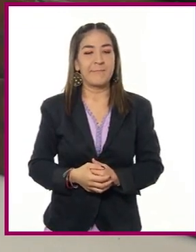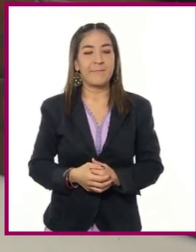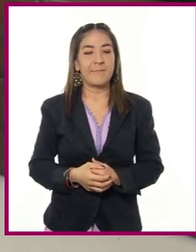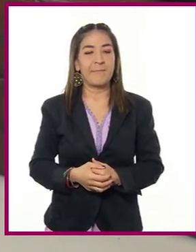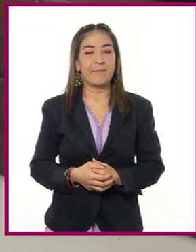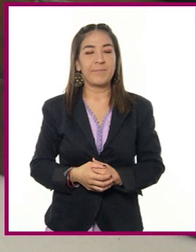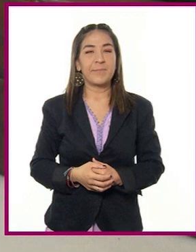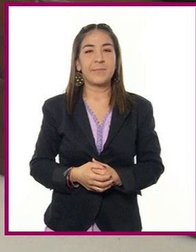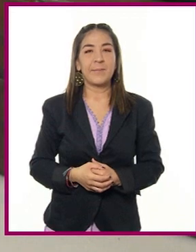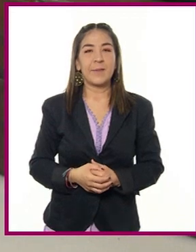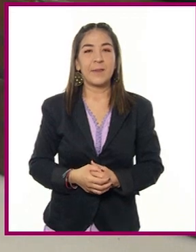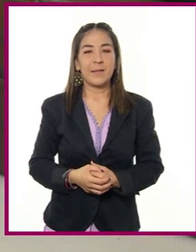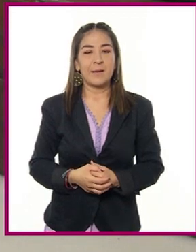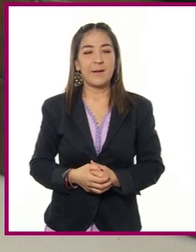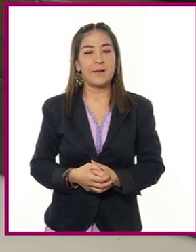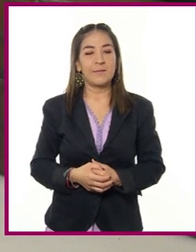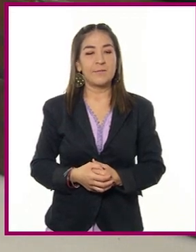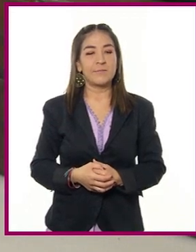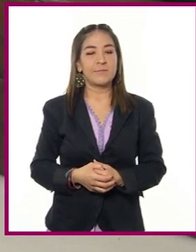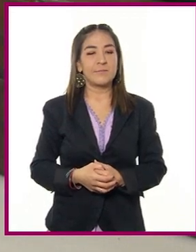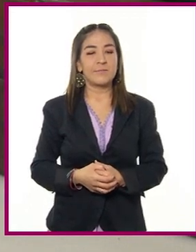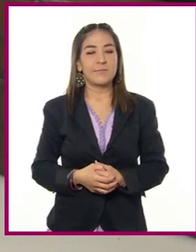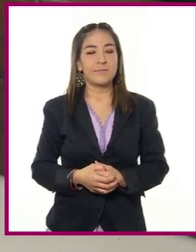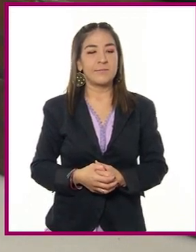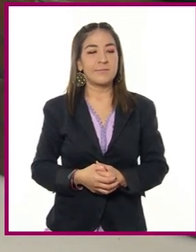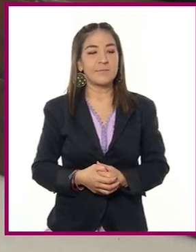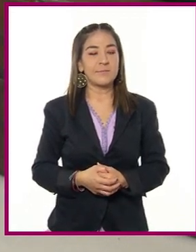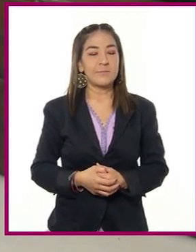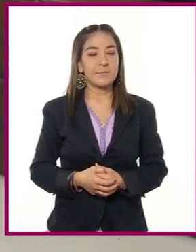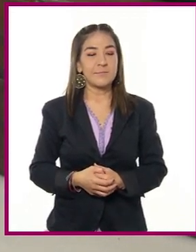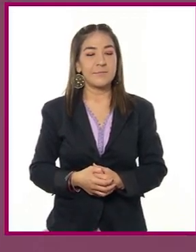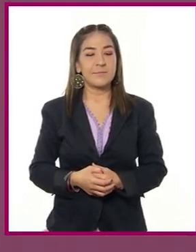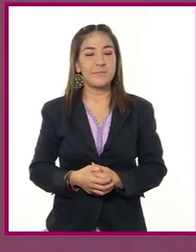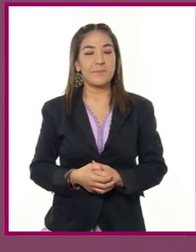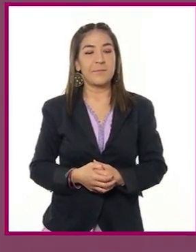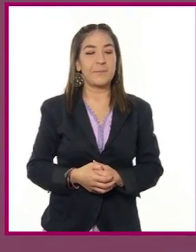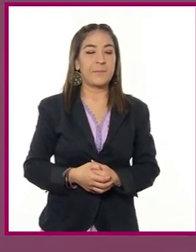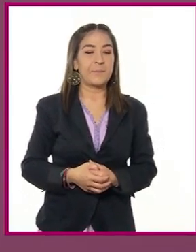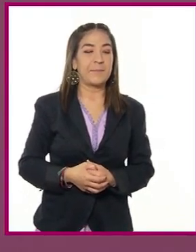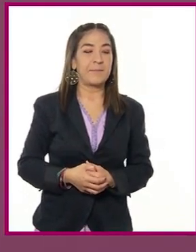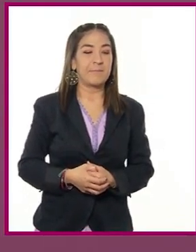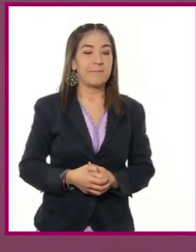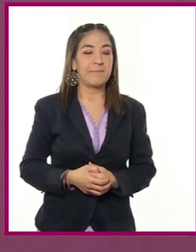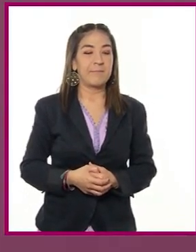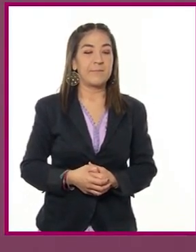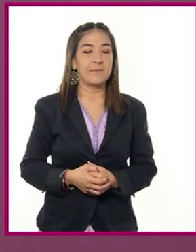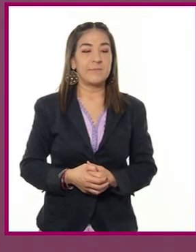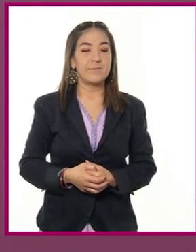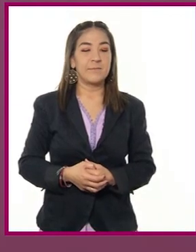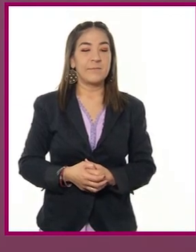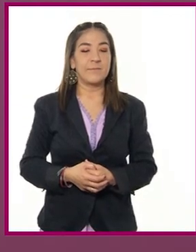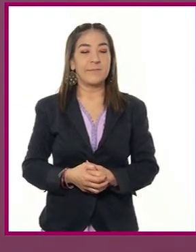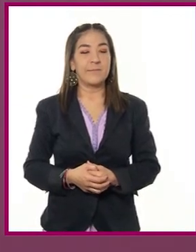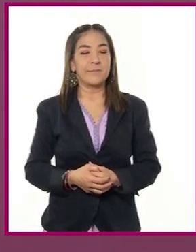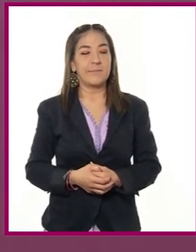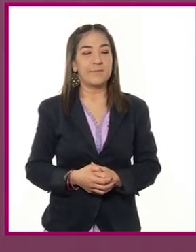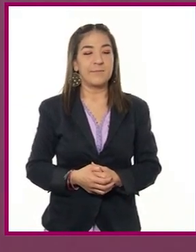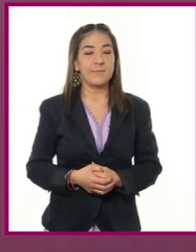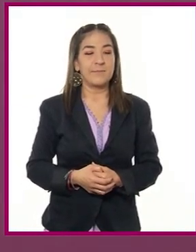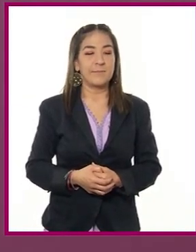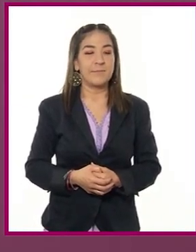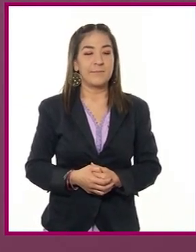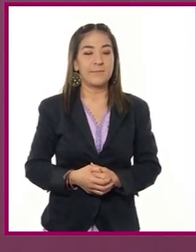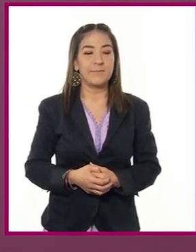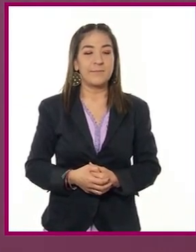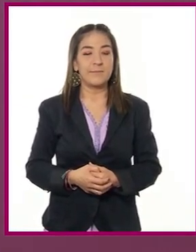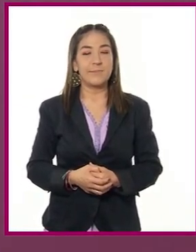British Steel, British Aerospace, British Telecom, British Airports Authority,